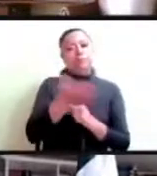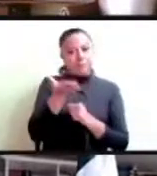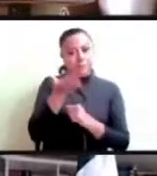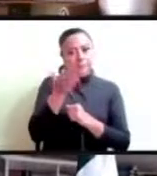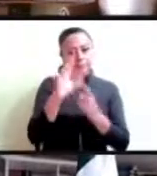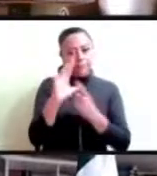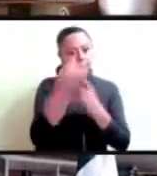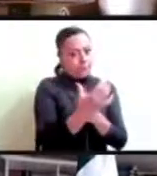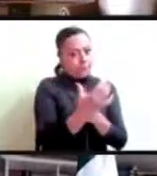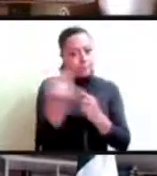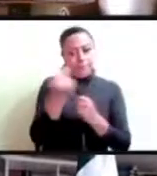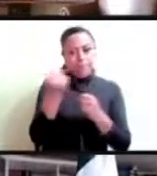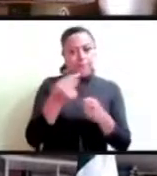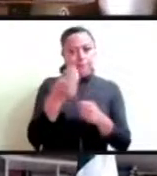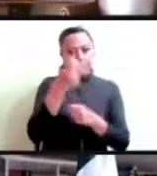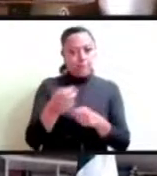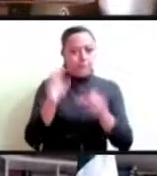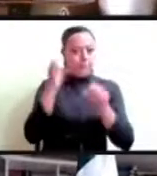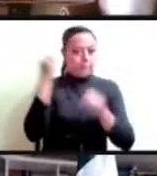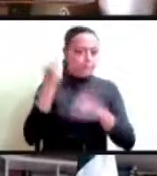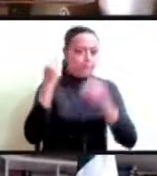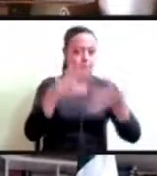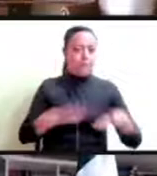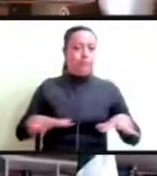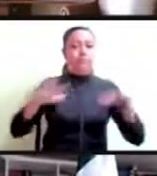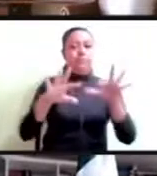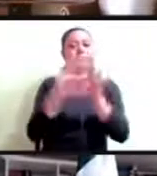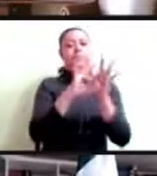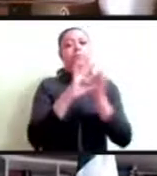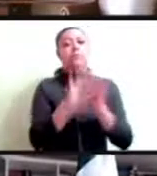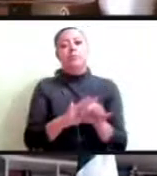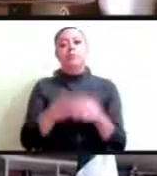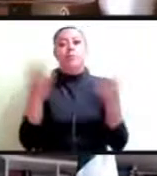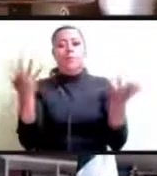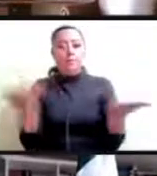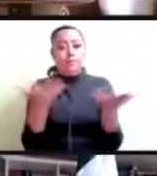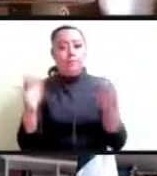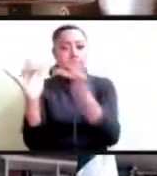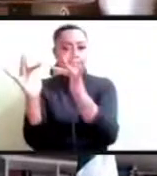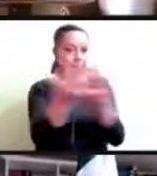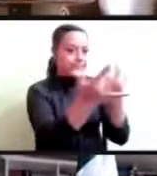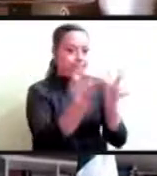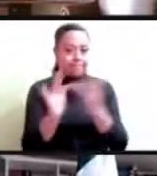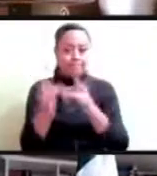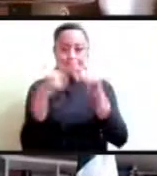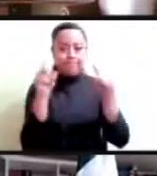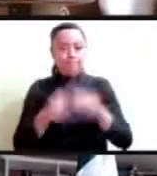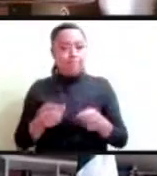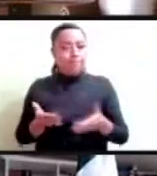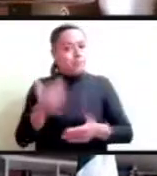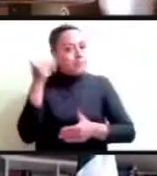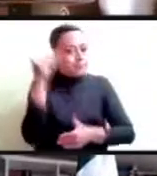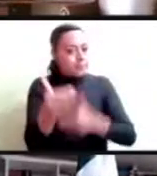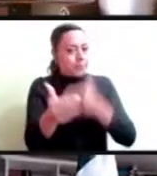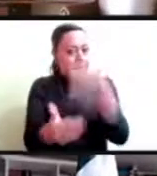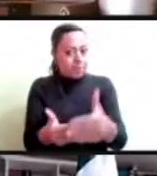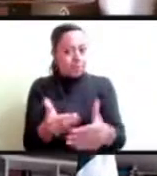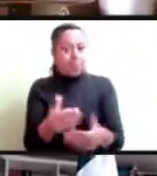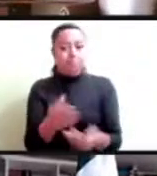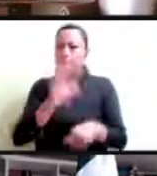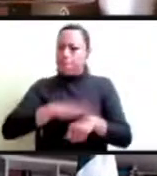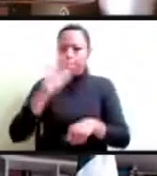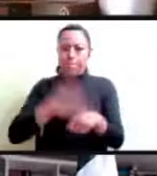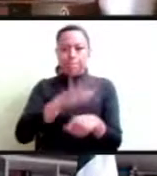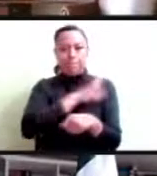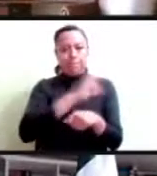demos los pasos, establezcamos los enlaces y demos paso, avancemos hasta donde se pueda para cumplir con el mandato,